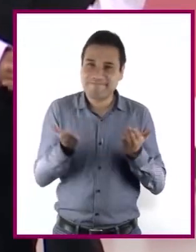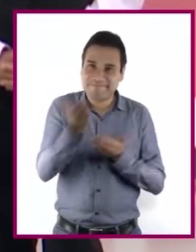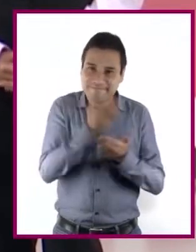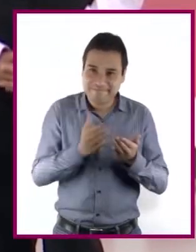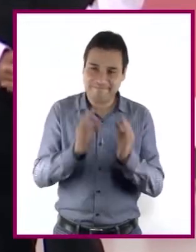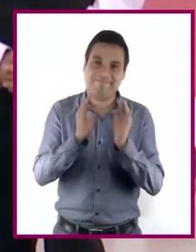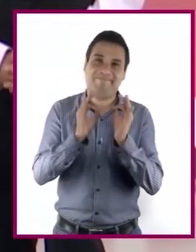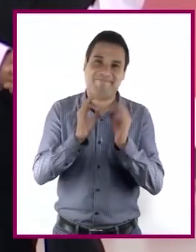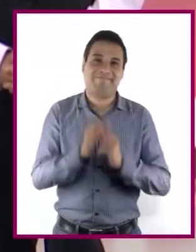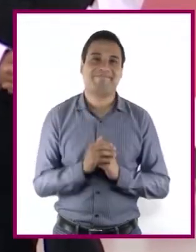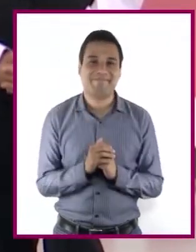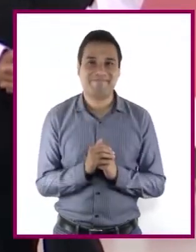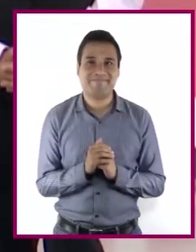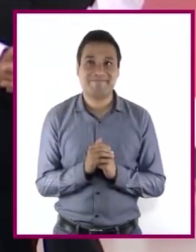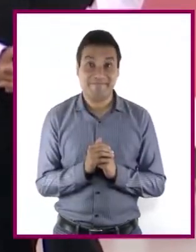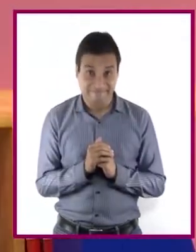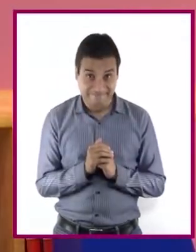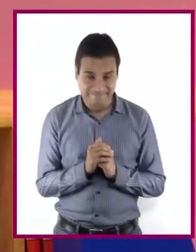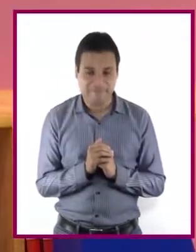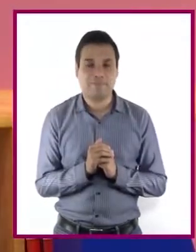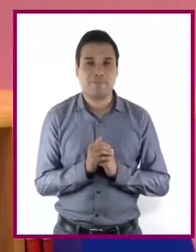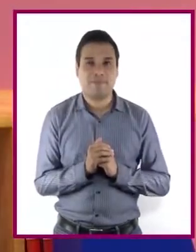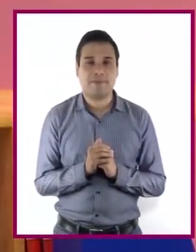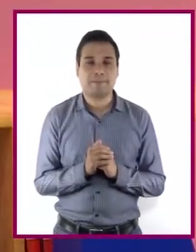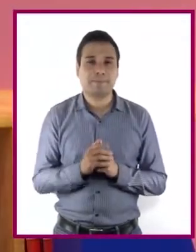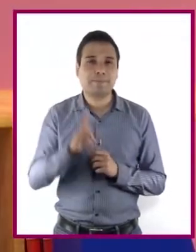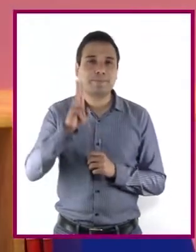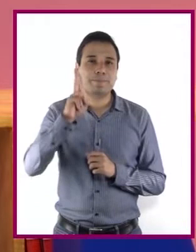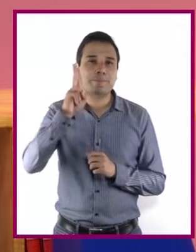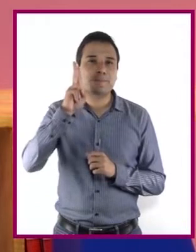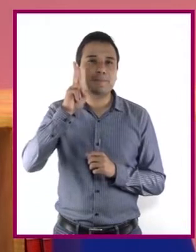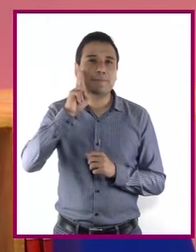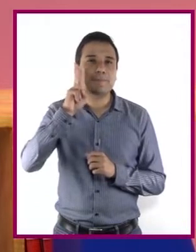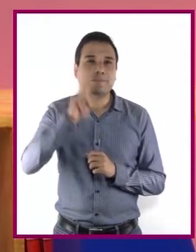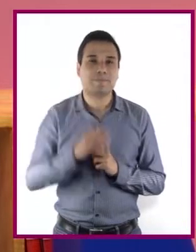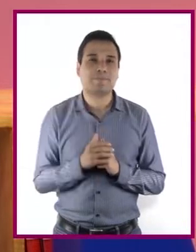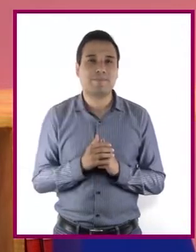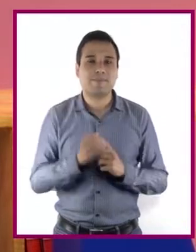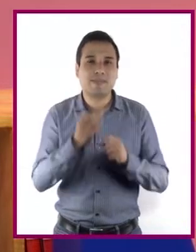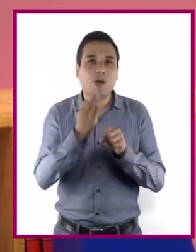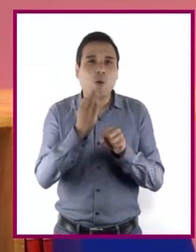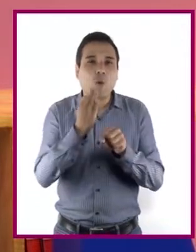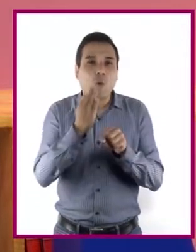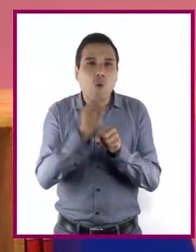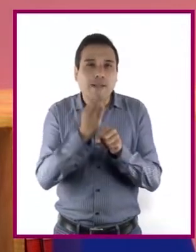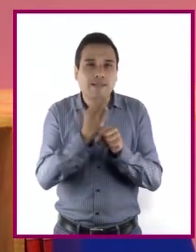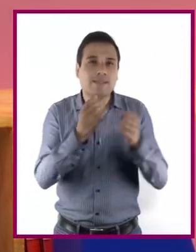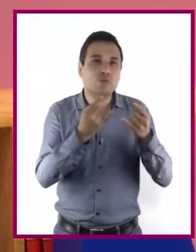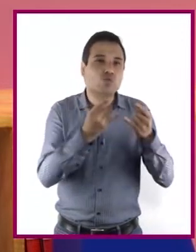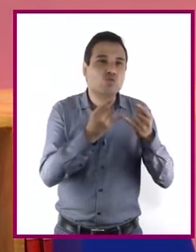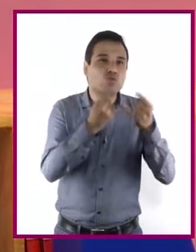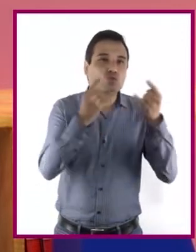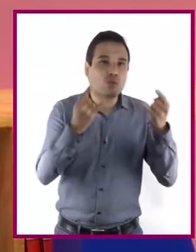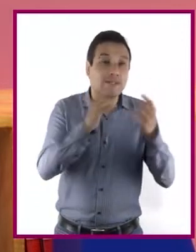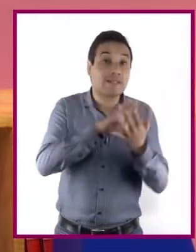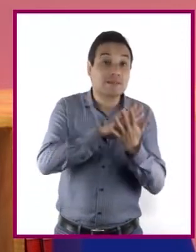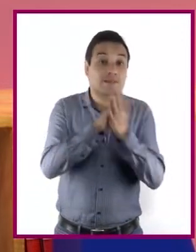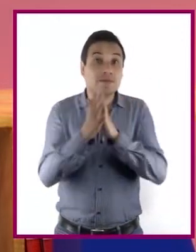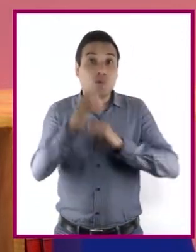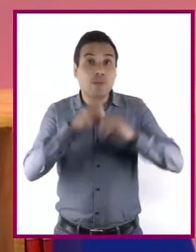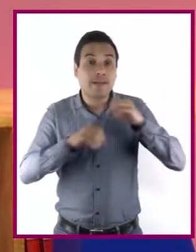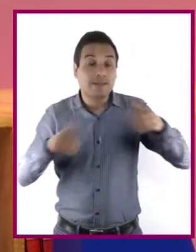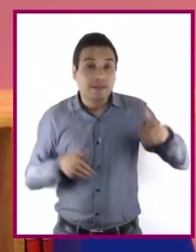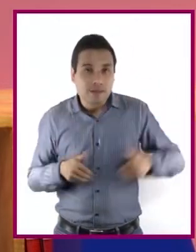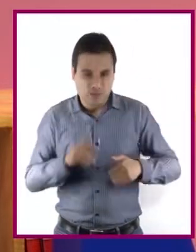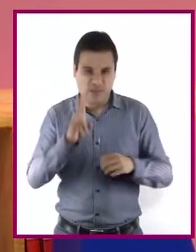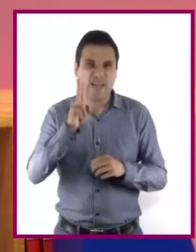puntos de vista. Con ellos en mente, ¿qué le parece, profesora, que revisemos una adaptación teatral y la evaluemos con